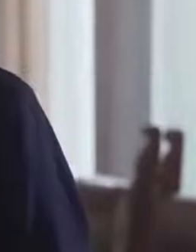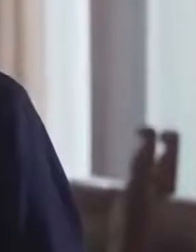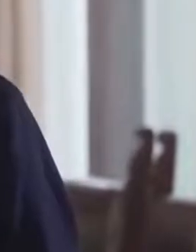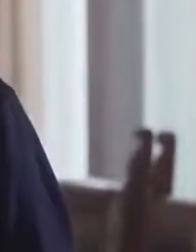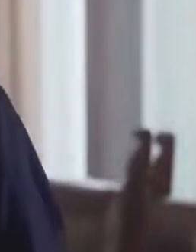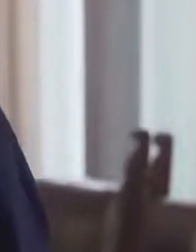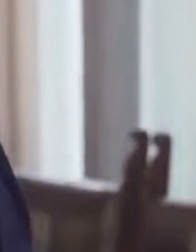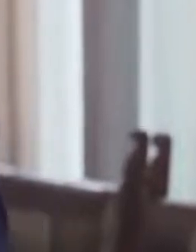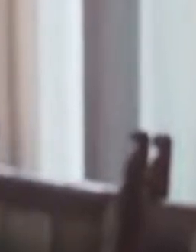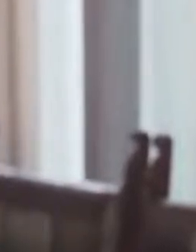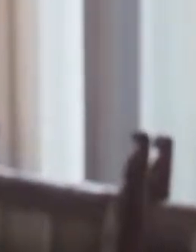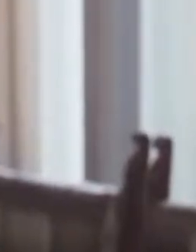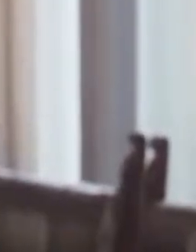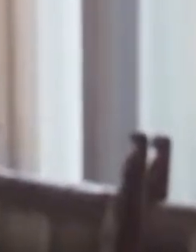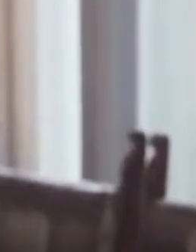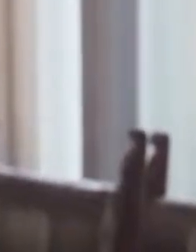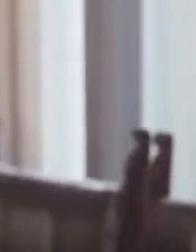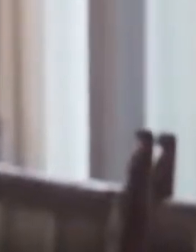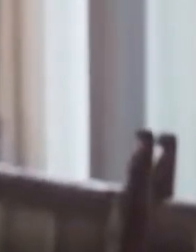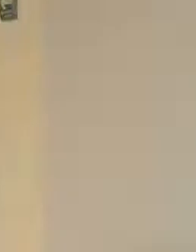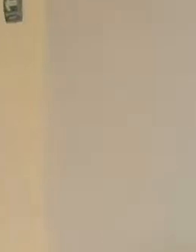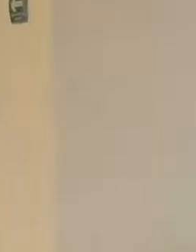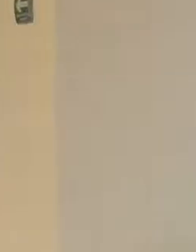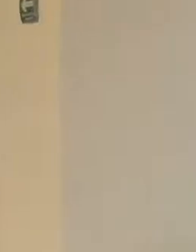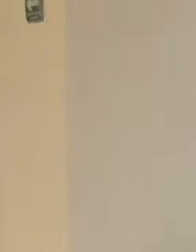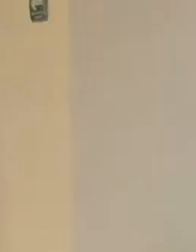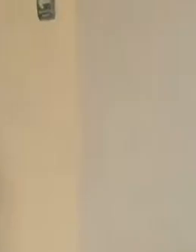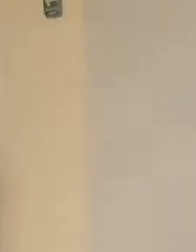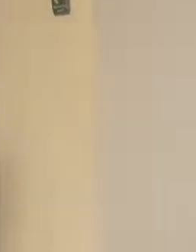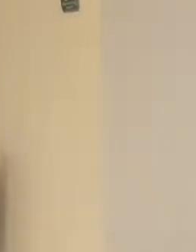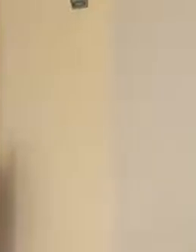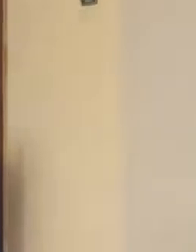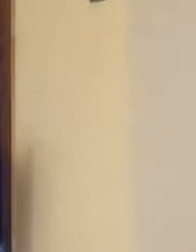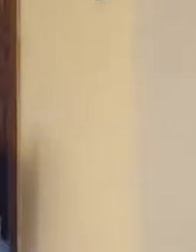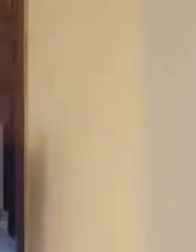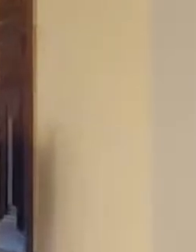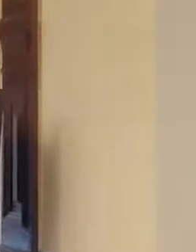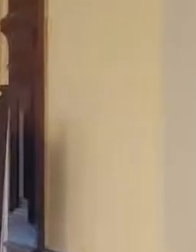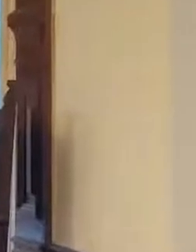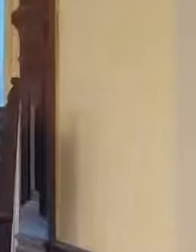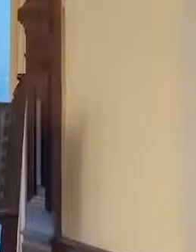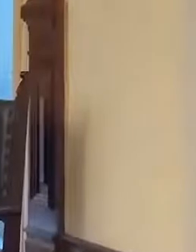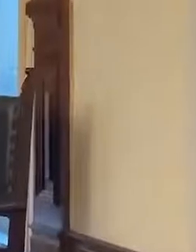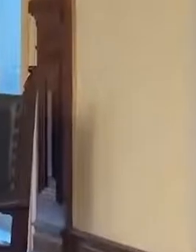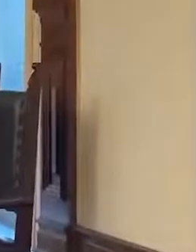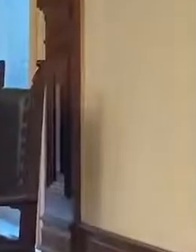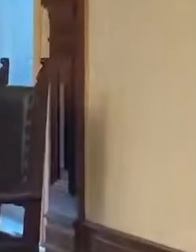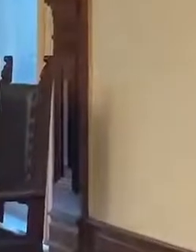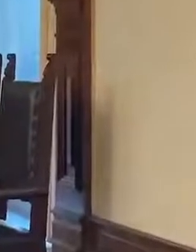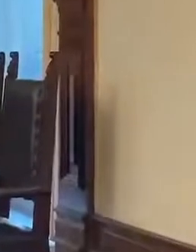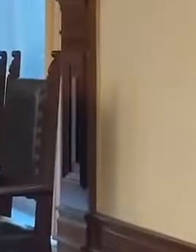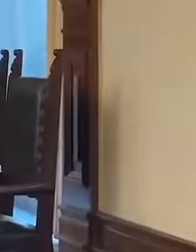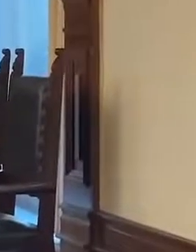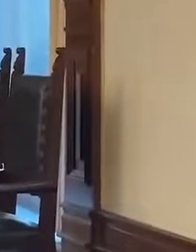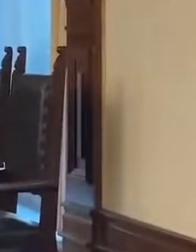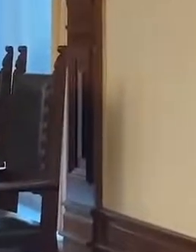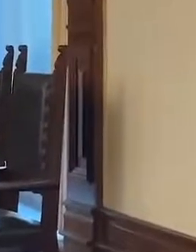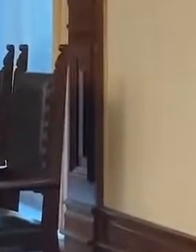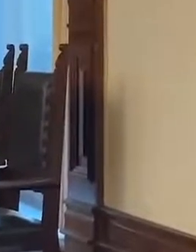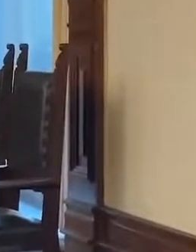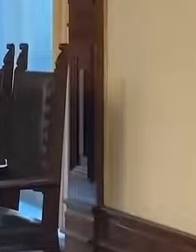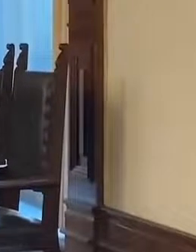1.500.000 dosis. También el mecanismo que creó la ONU